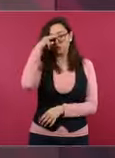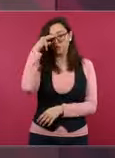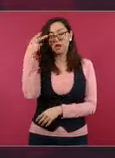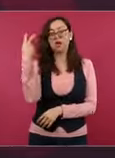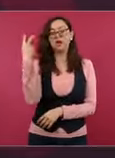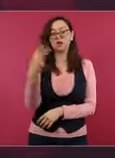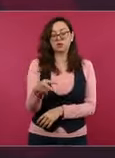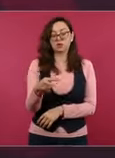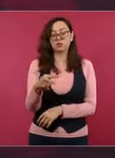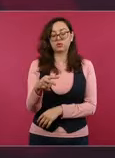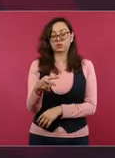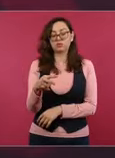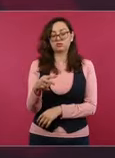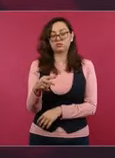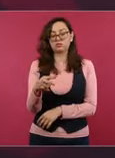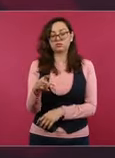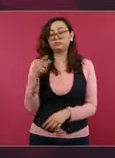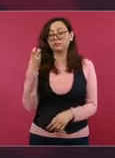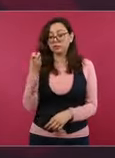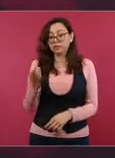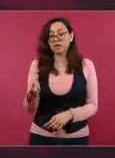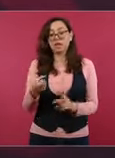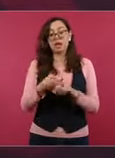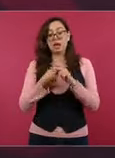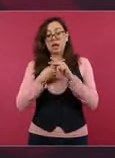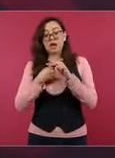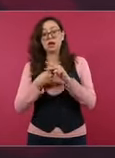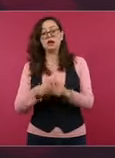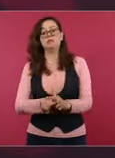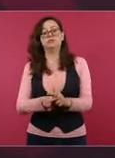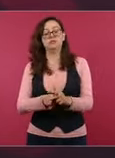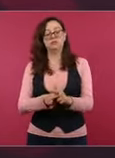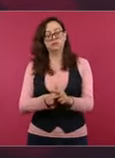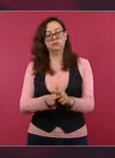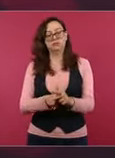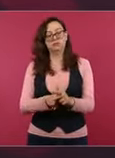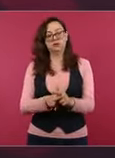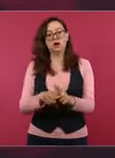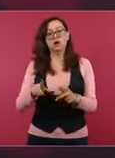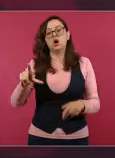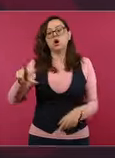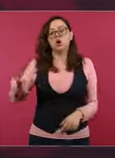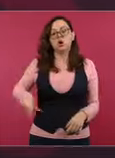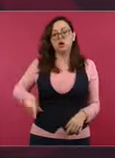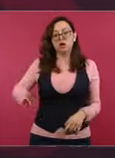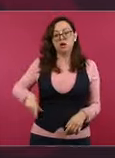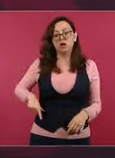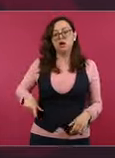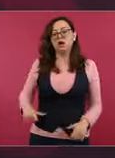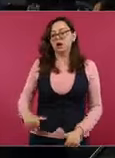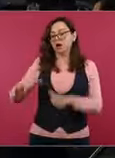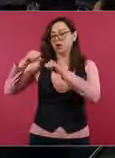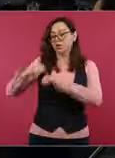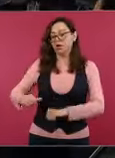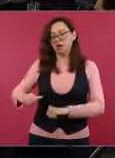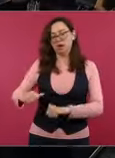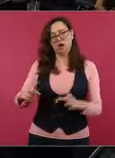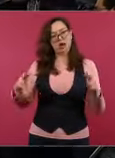Ahí inicia la separación del poder público, del